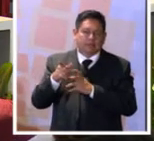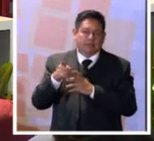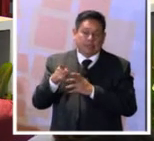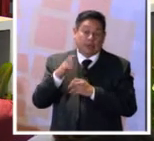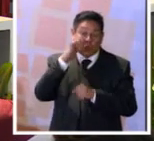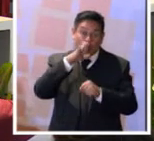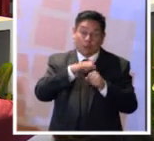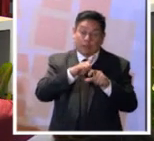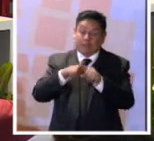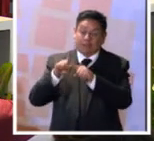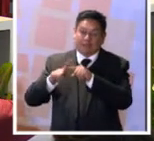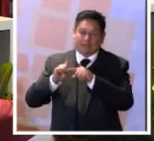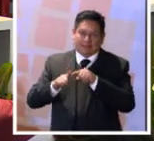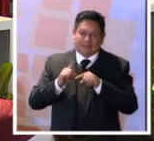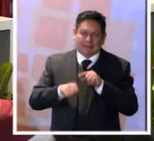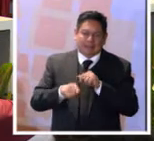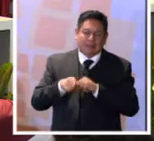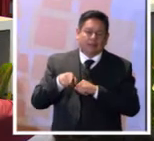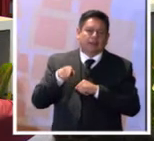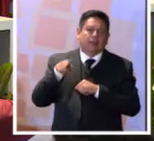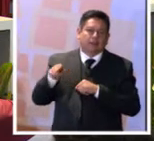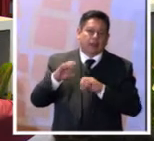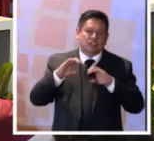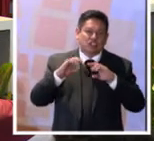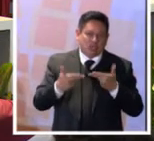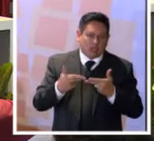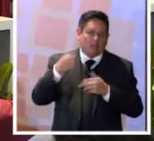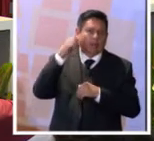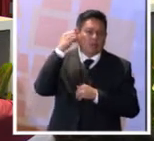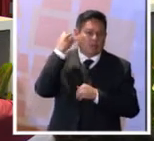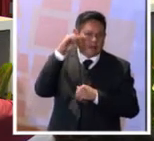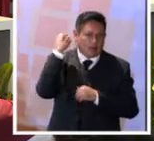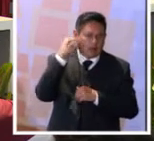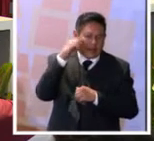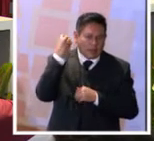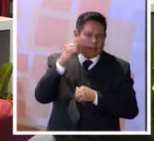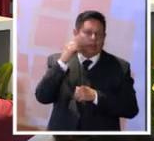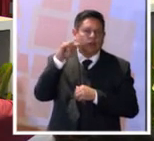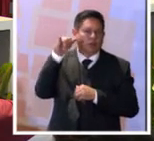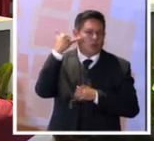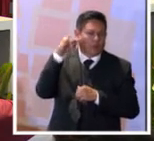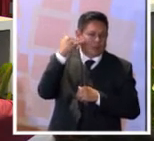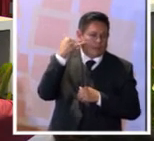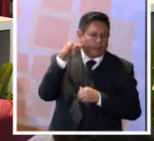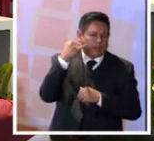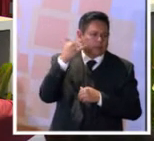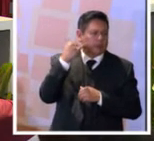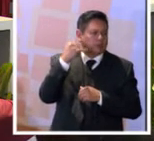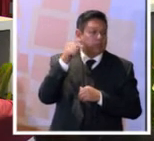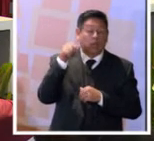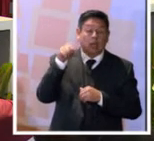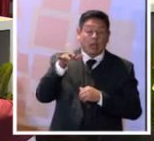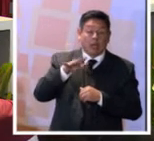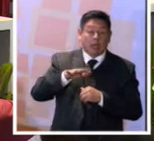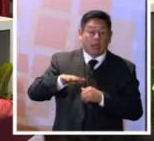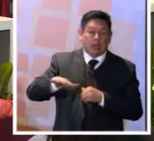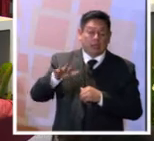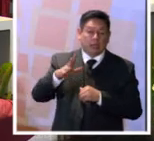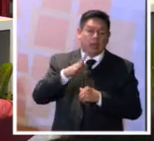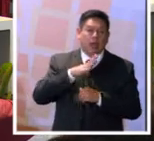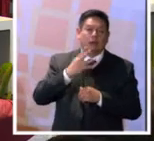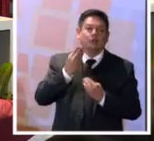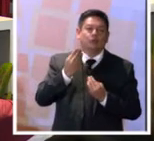regional que le toca ver temas de Chiapas, Oaxaca, Yucatán, donde